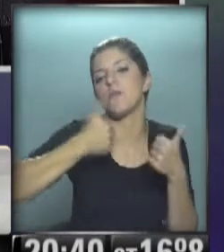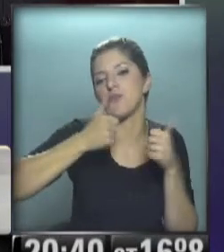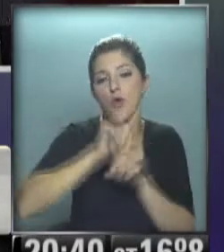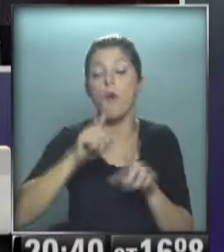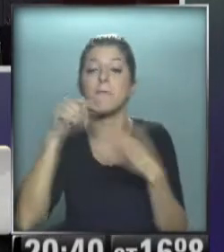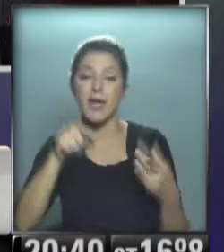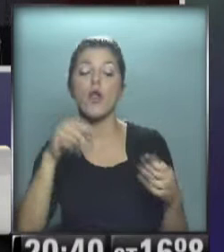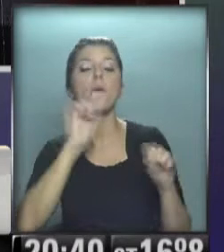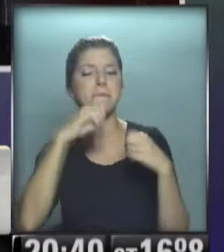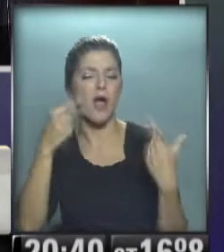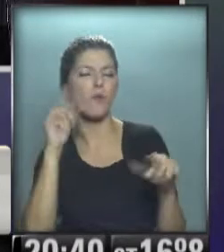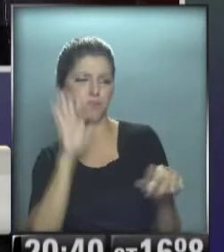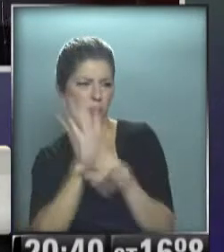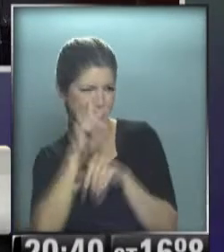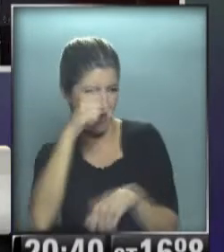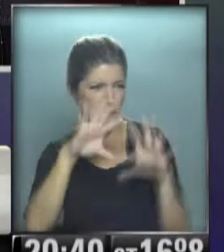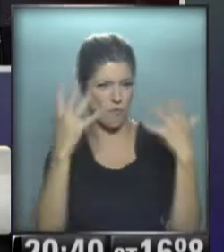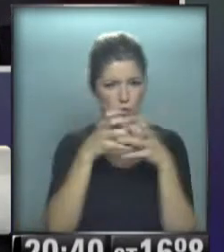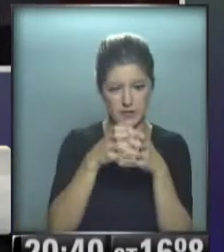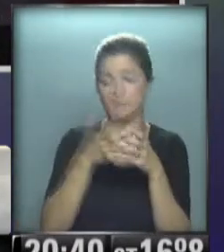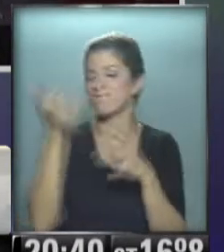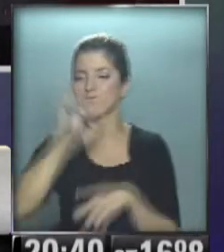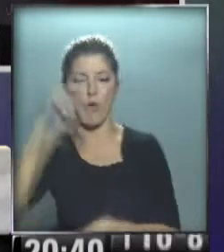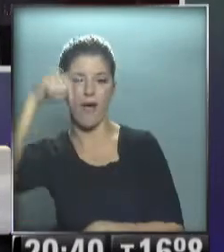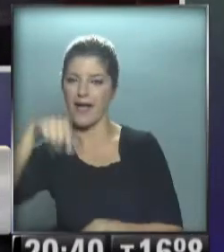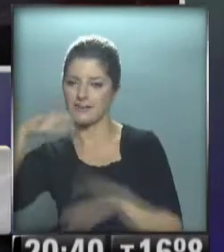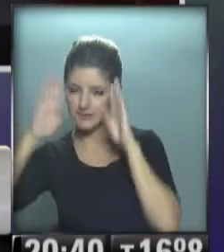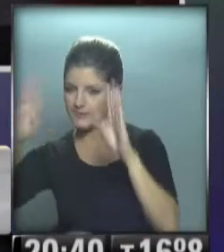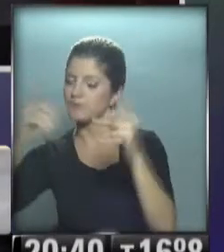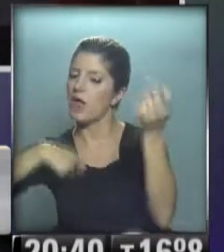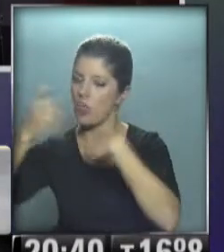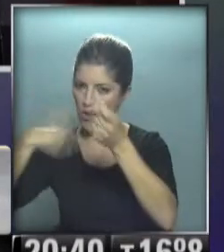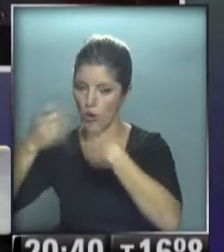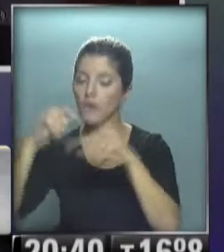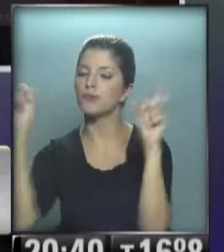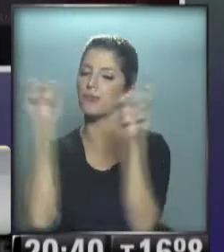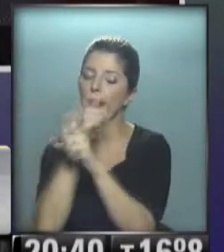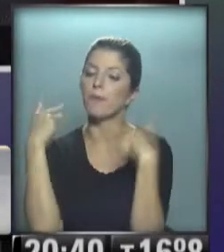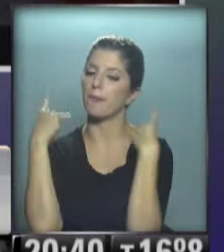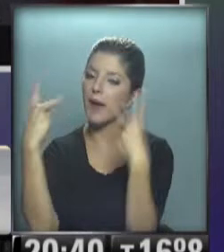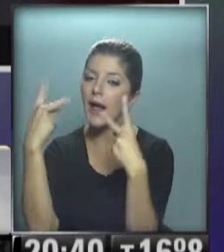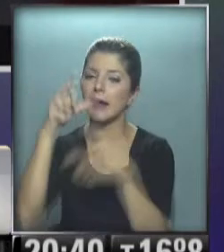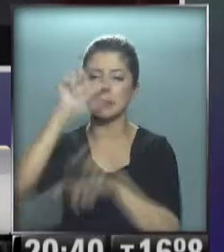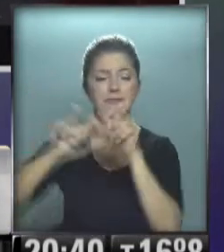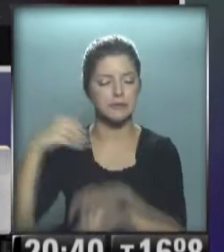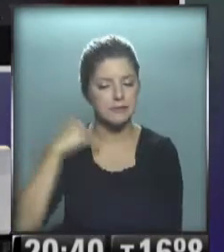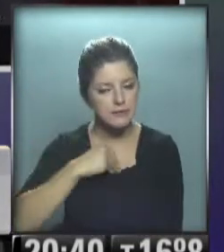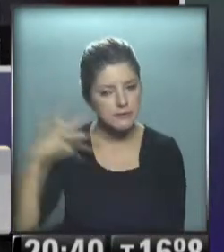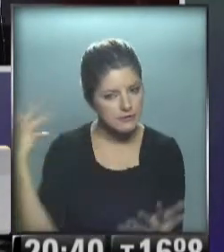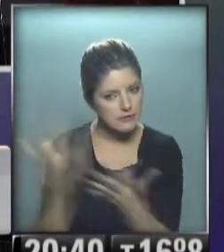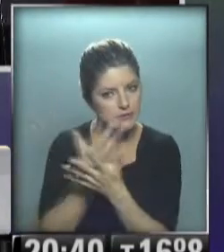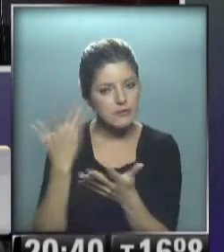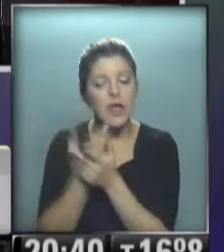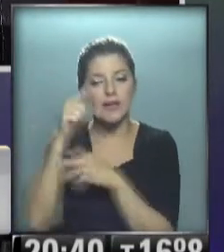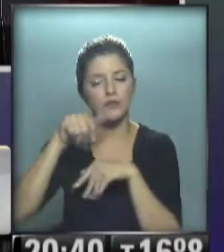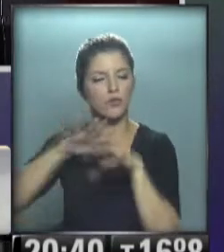más clima de Mundial. Tiene más clima, no. Acá el clima sigue siendo los negocios, sigue siendo los problemas del tránsito, la gente está muy involucrada con lo que es